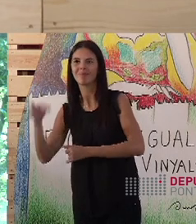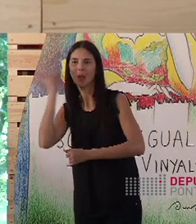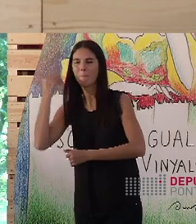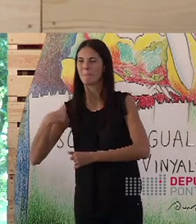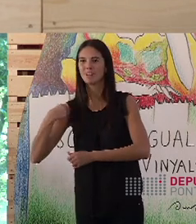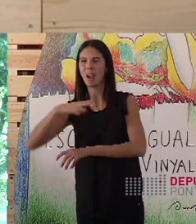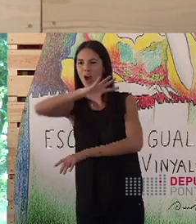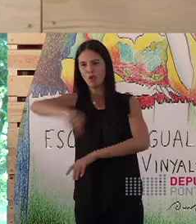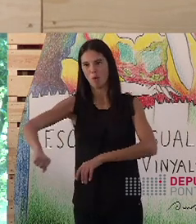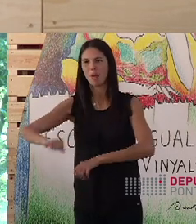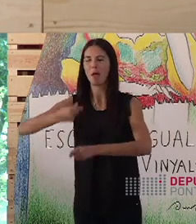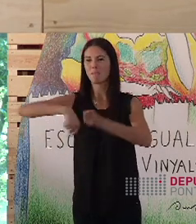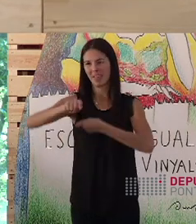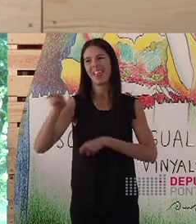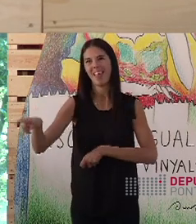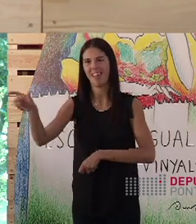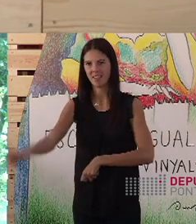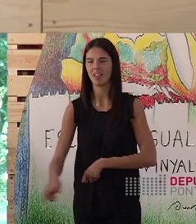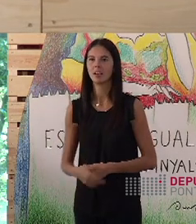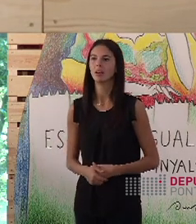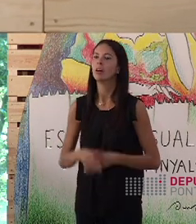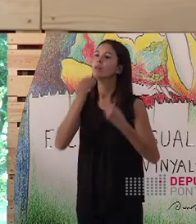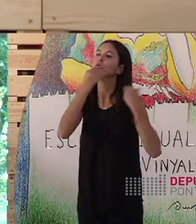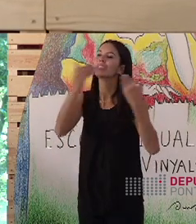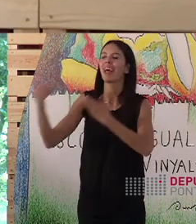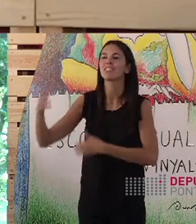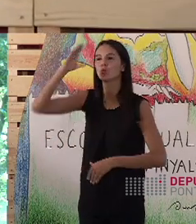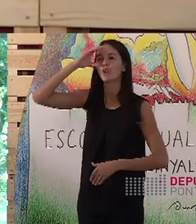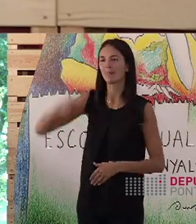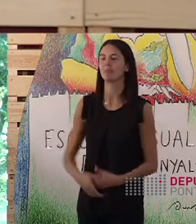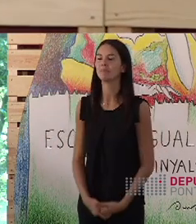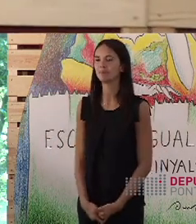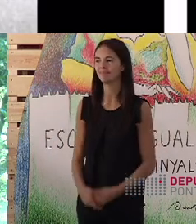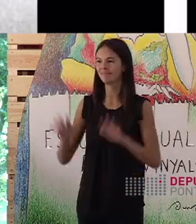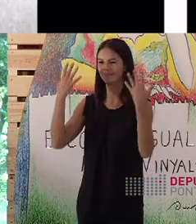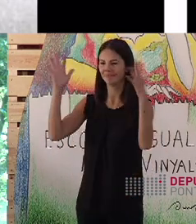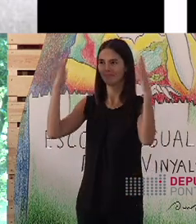paradojas, non? E que perversión. En fin, moitas gracias por escutarme. Gracias.